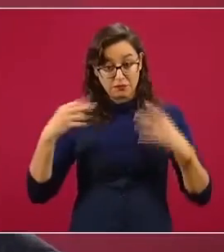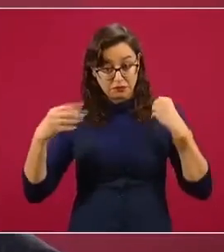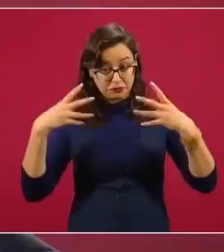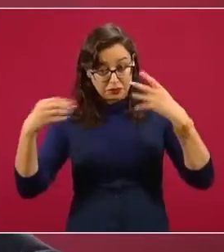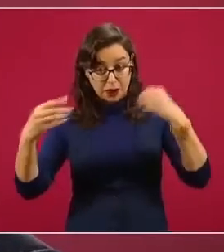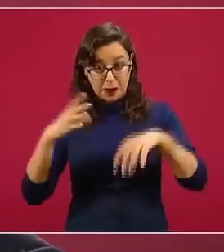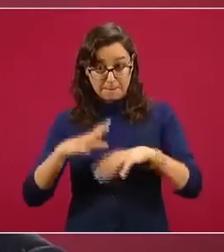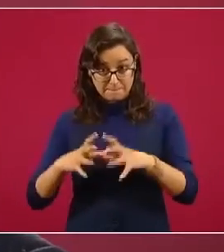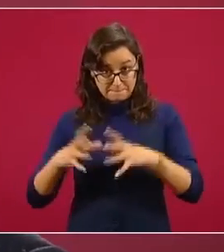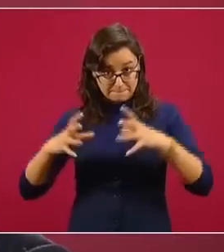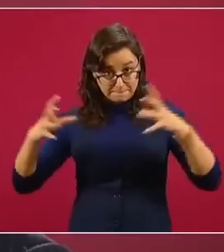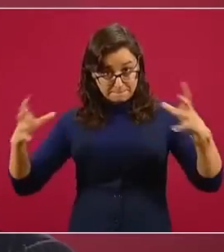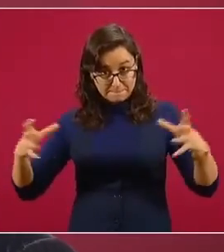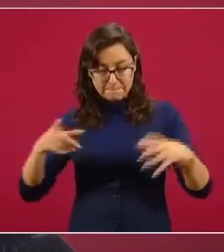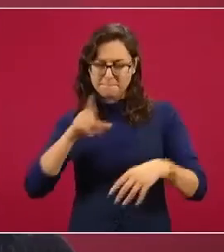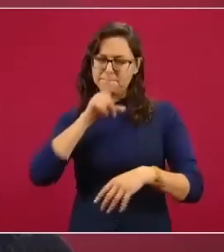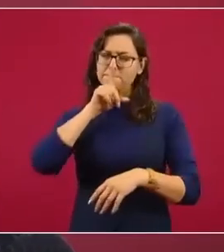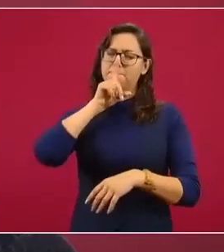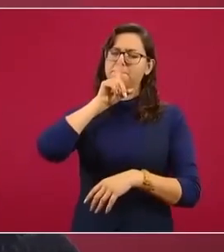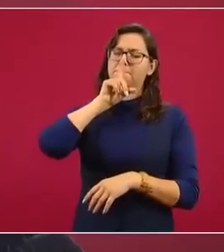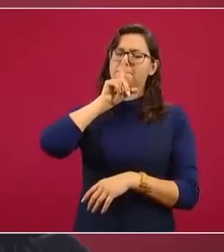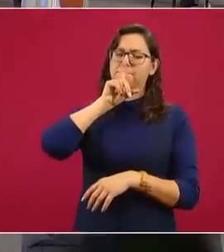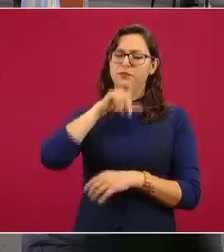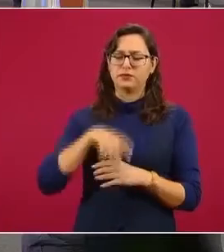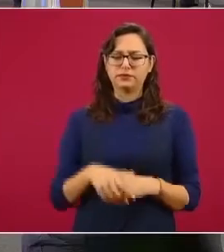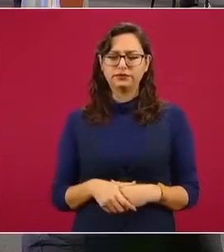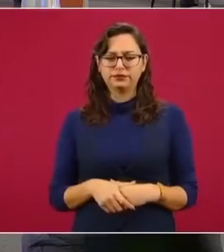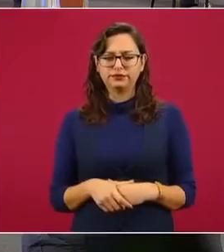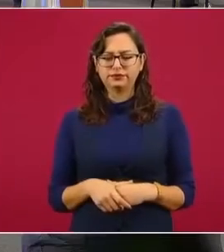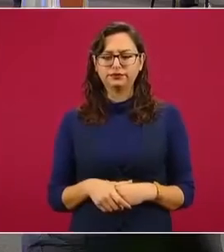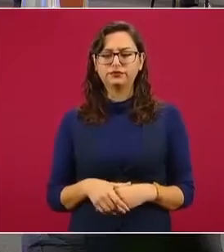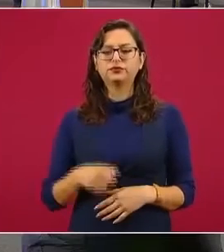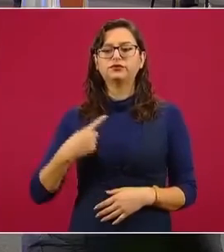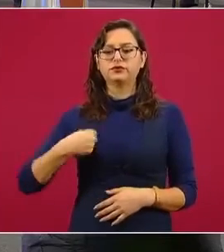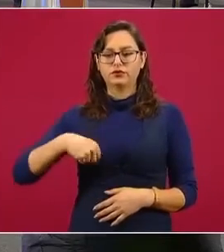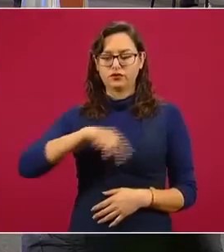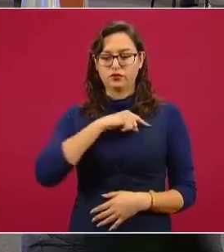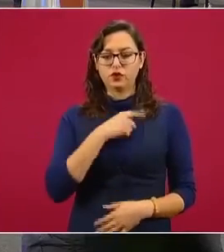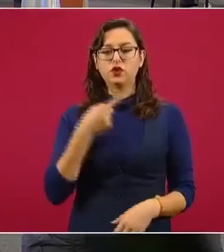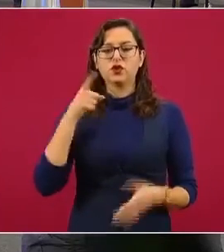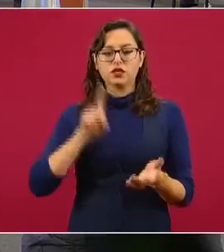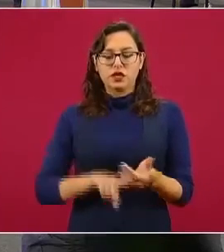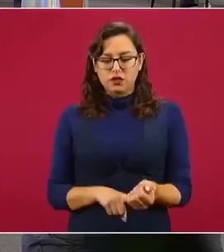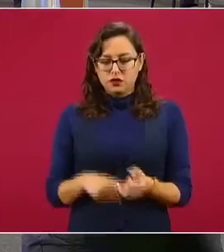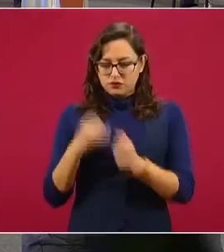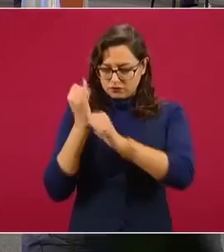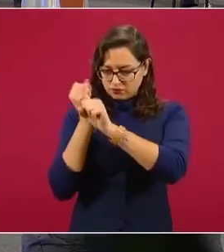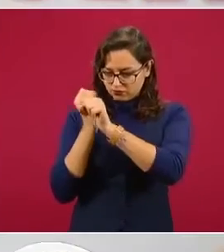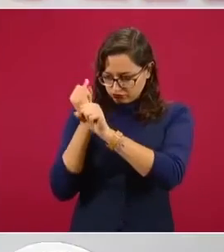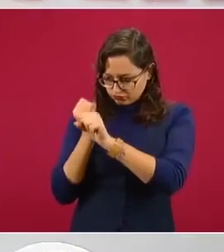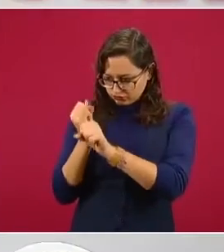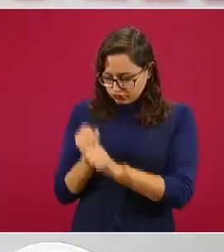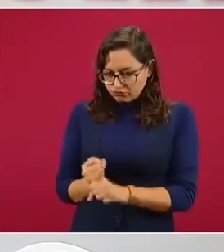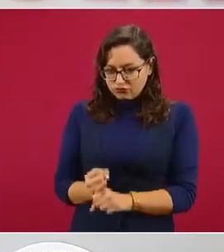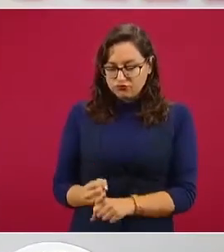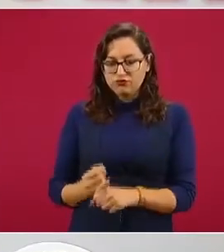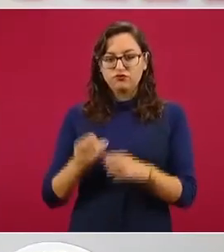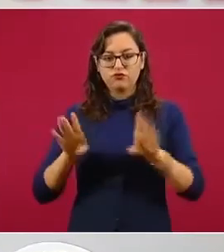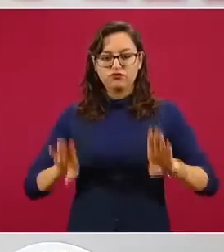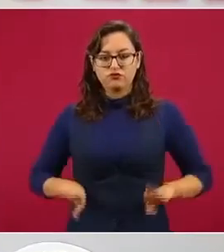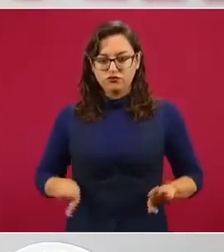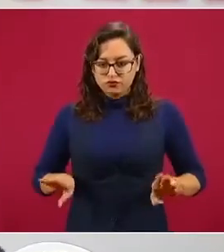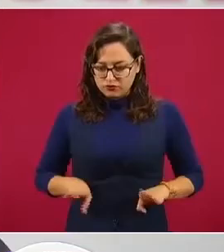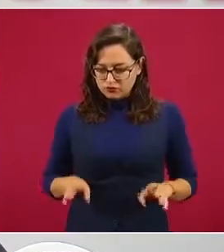positividad existe una mayor intensidad epidémica. Nosotros, de uso interno, técnico, vamos analizando los distintos